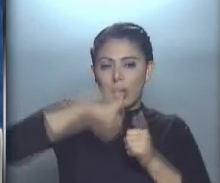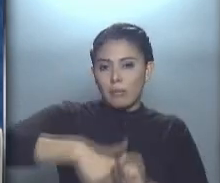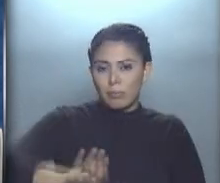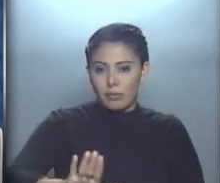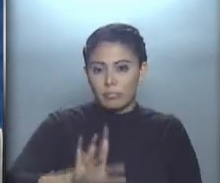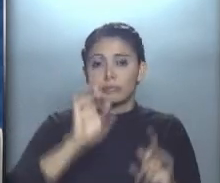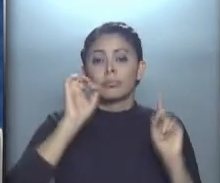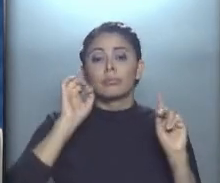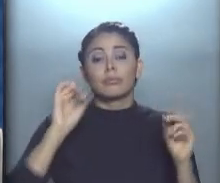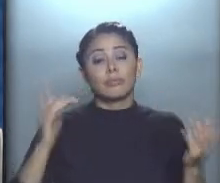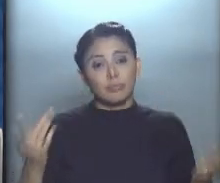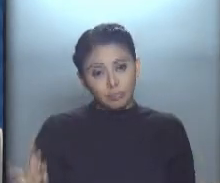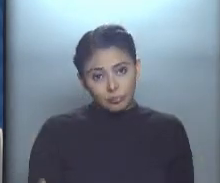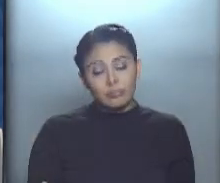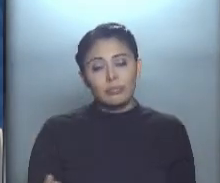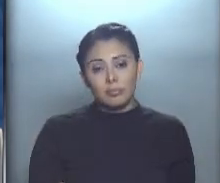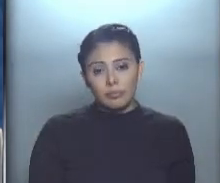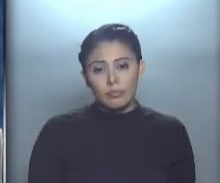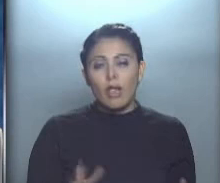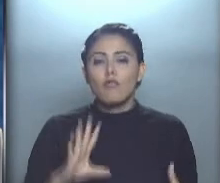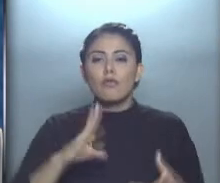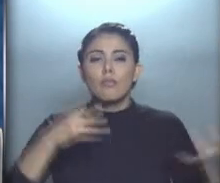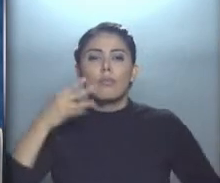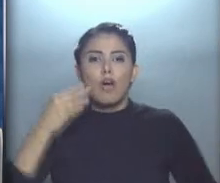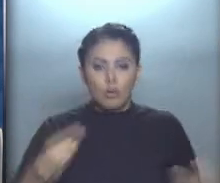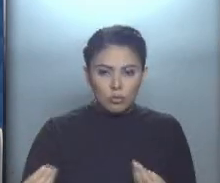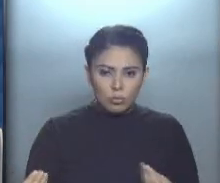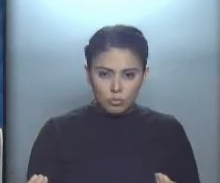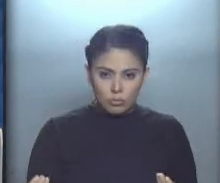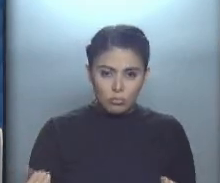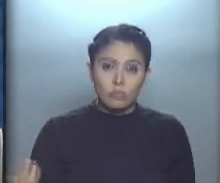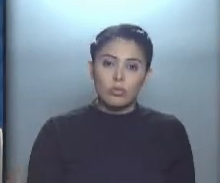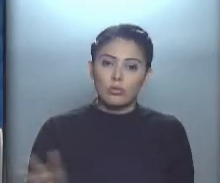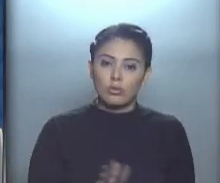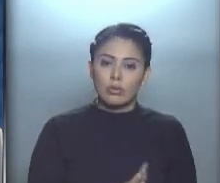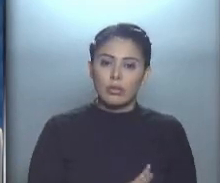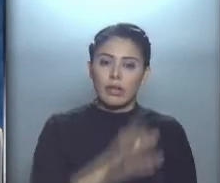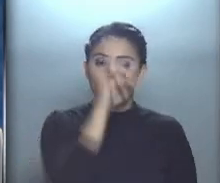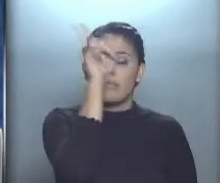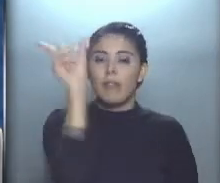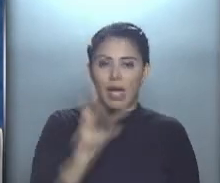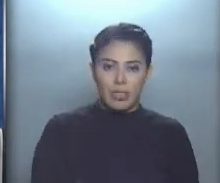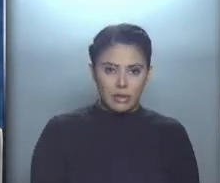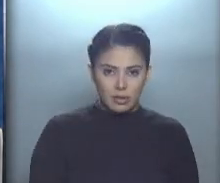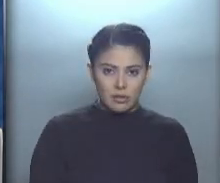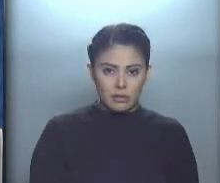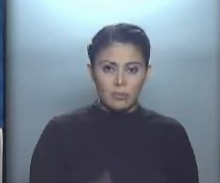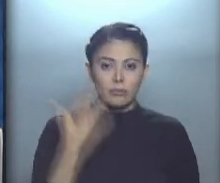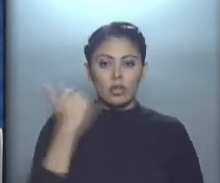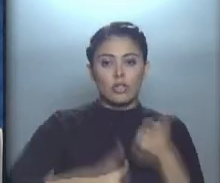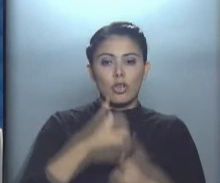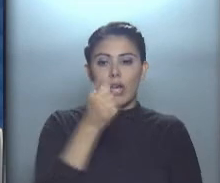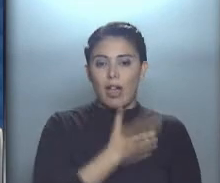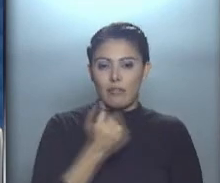y su mecanismo que tenga que ver también con federalización de los torneos de la